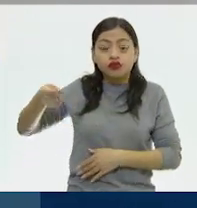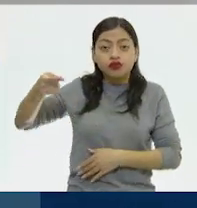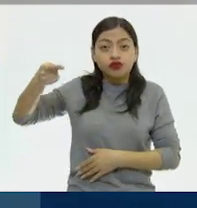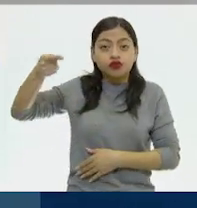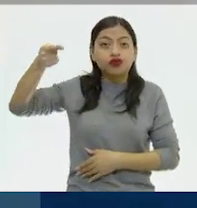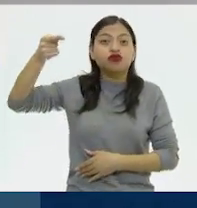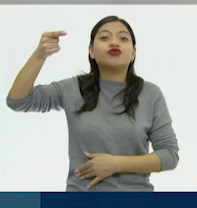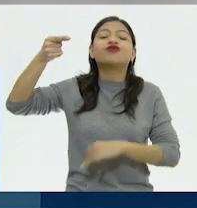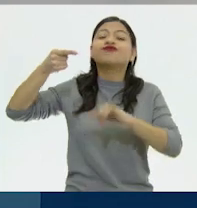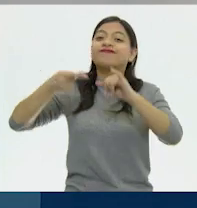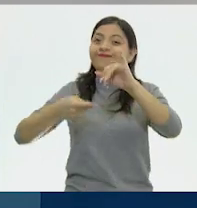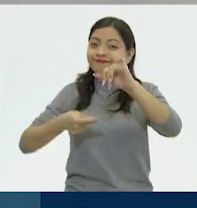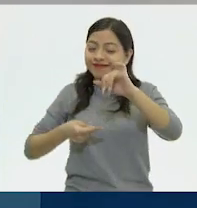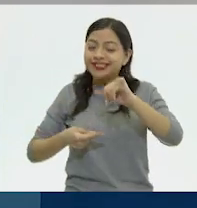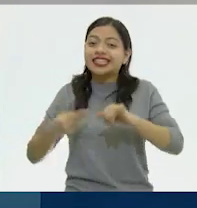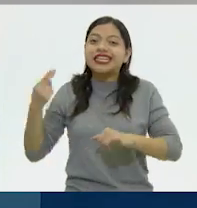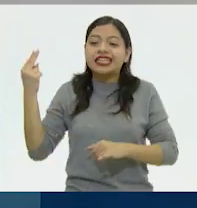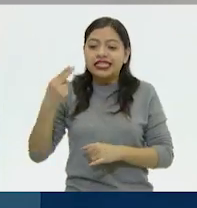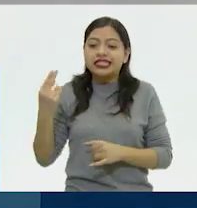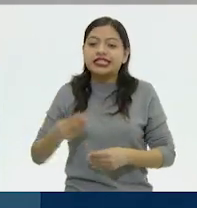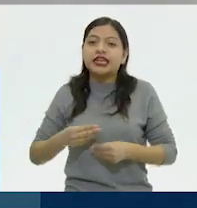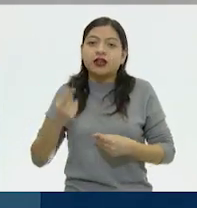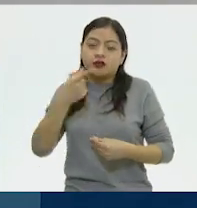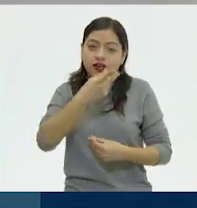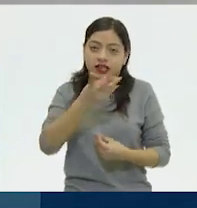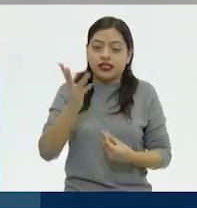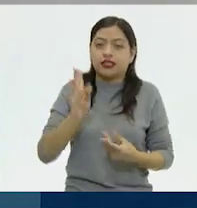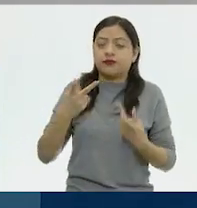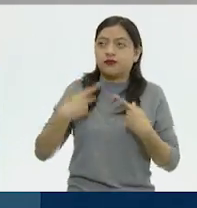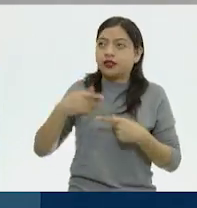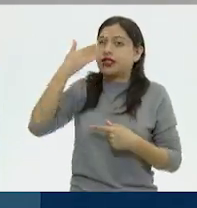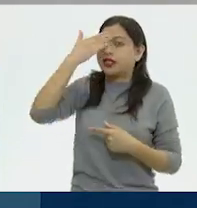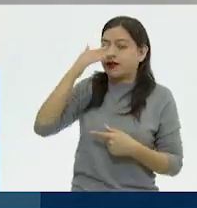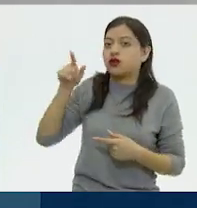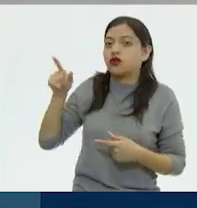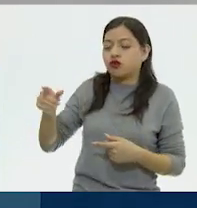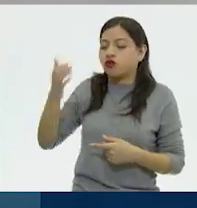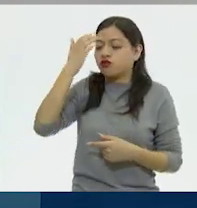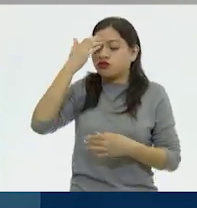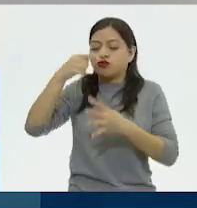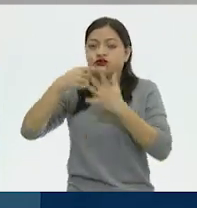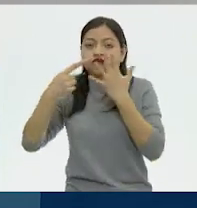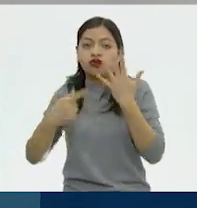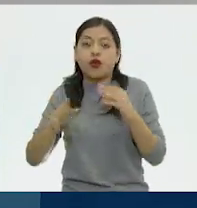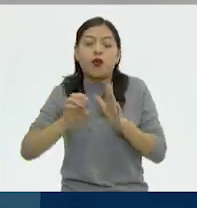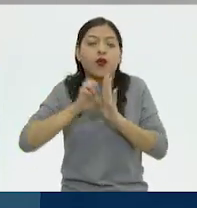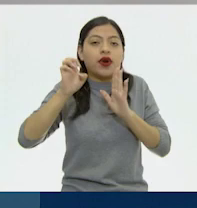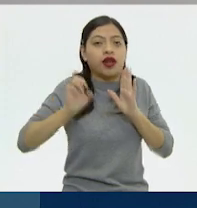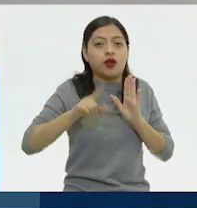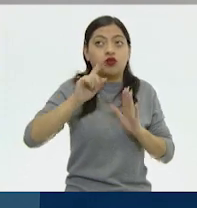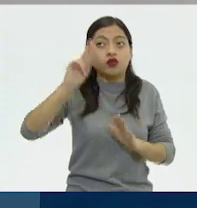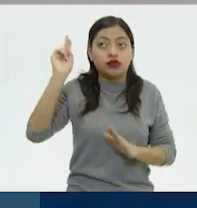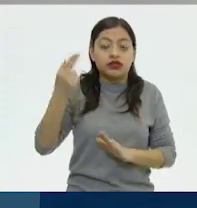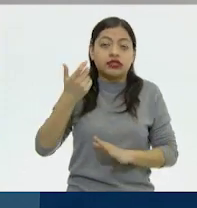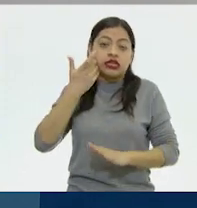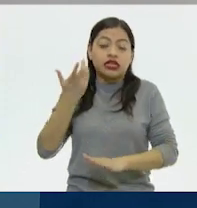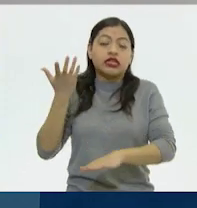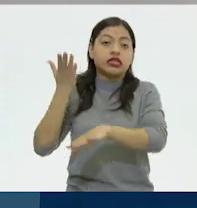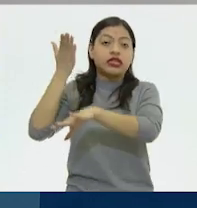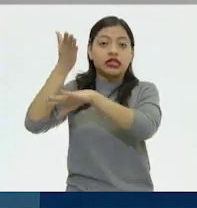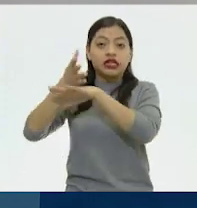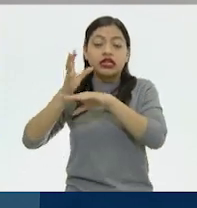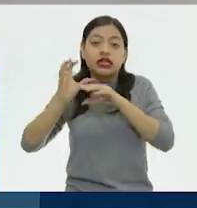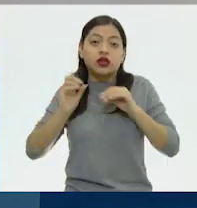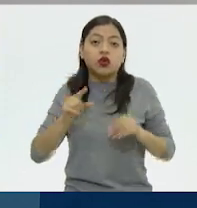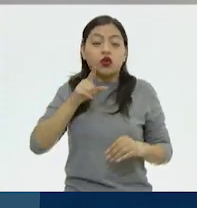nos exigen que demostremos ciertos conocimientos particulares. Por ejemplo, para acceder a un nivel superior de estudios, para